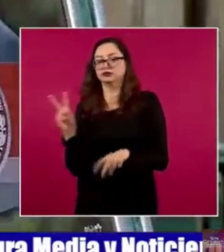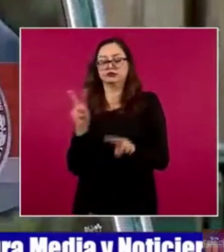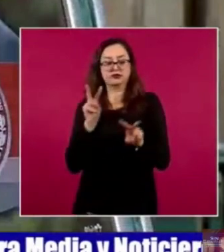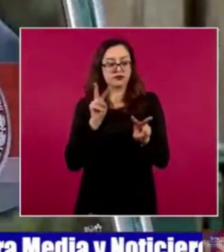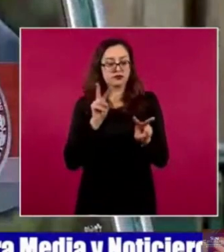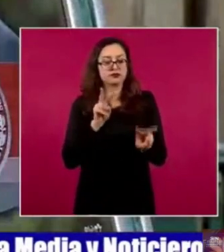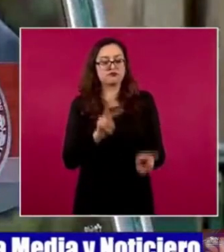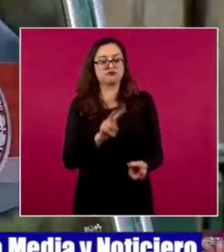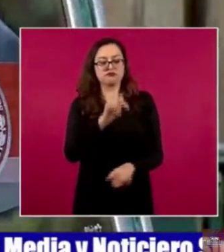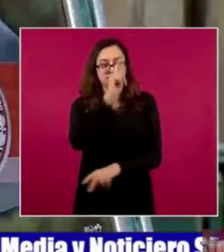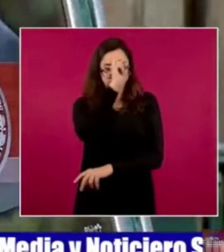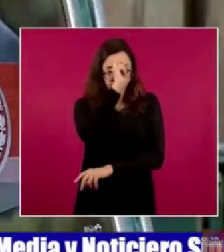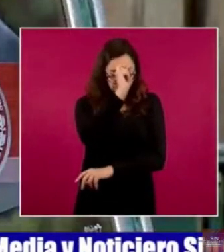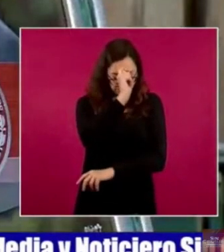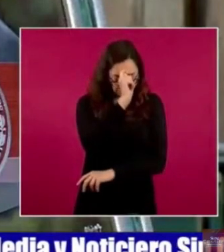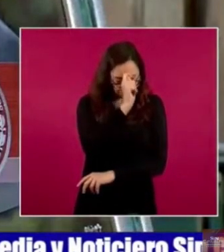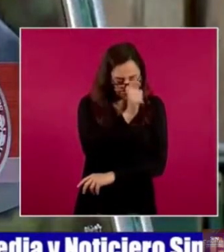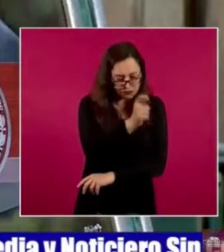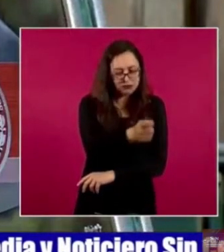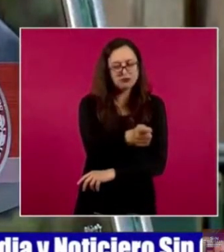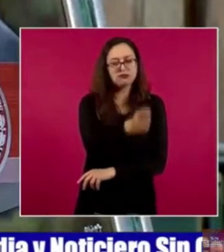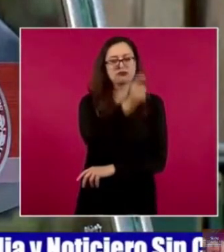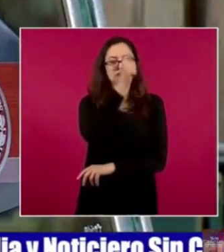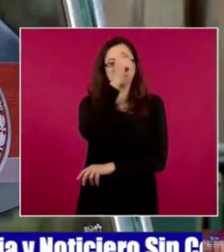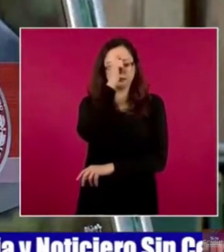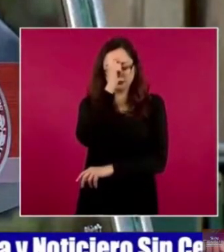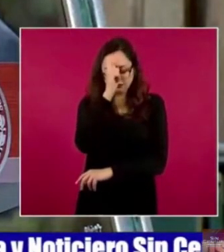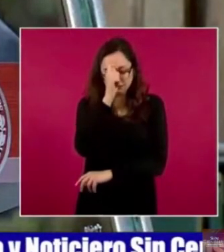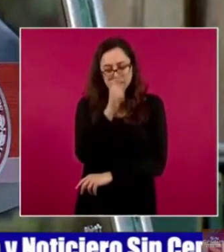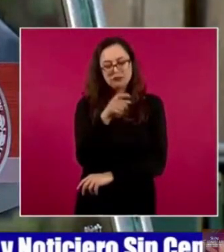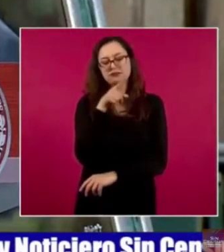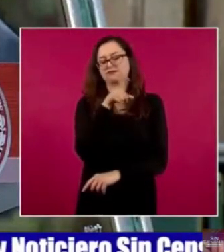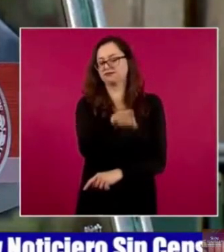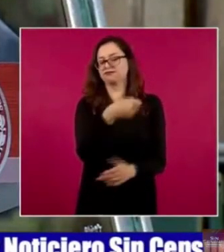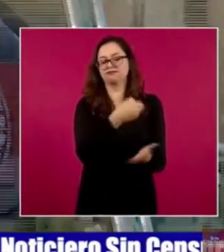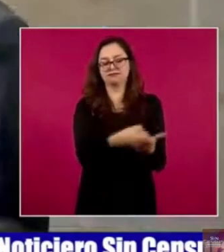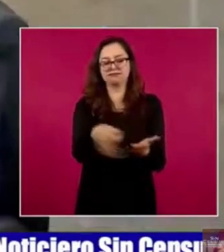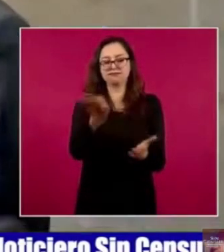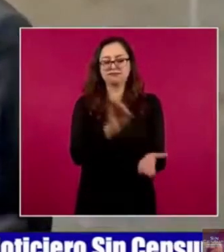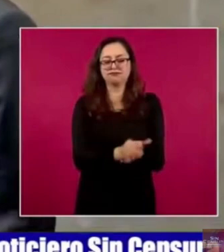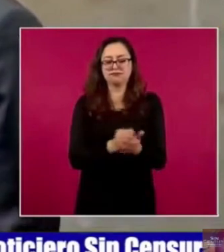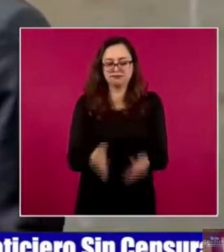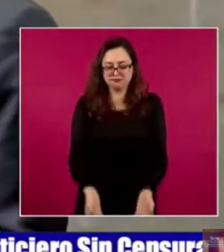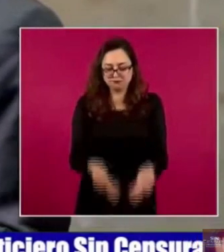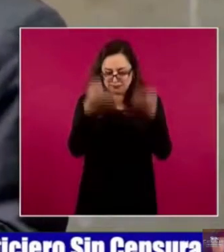de rendir homenaje a uno de sus héroes auténticos.